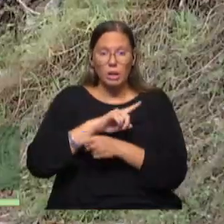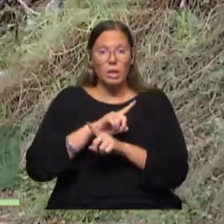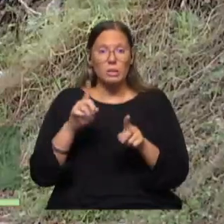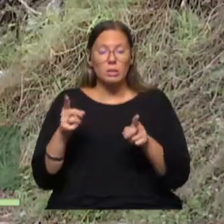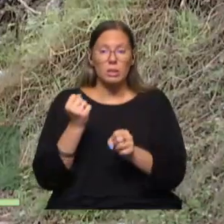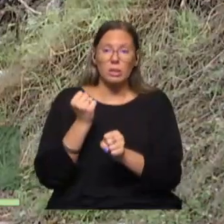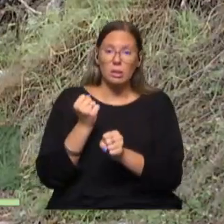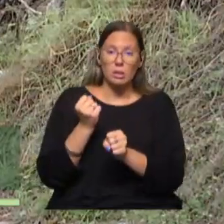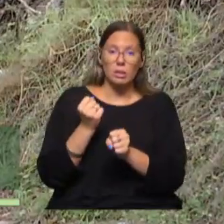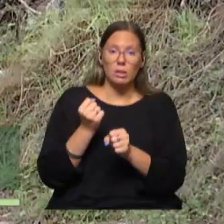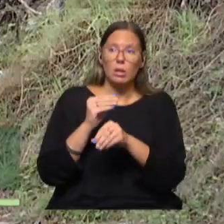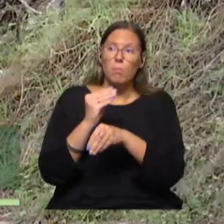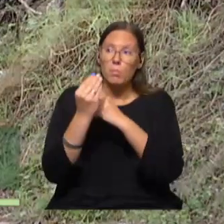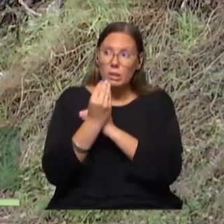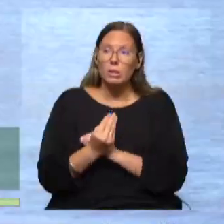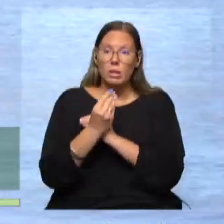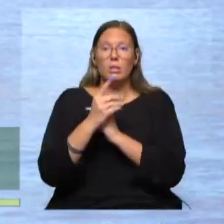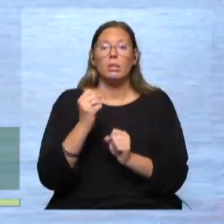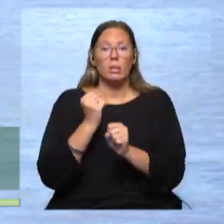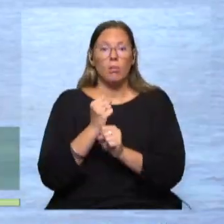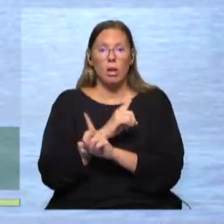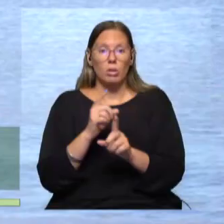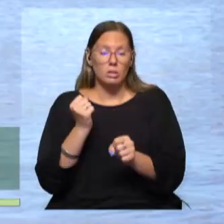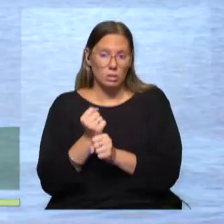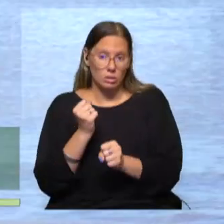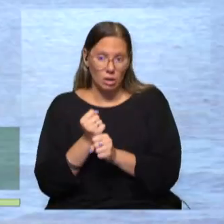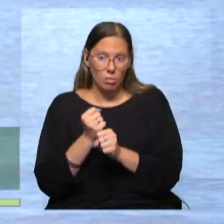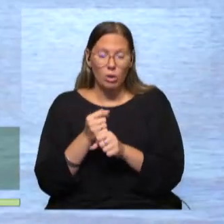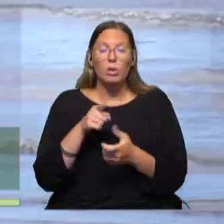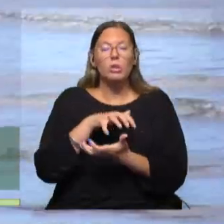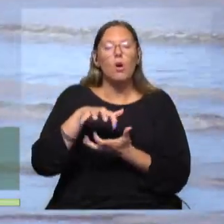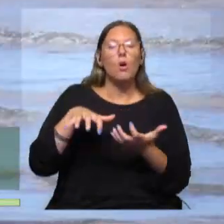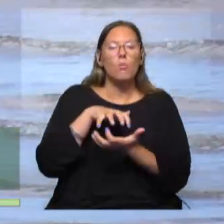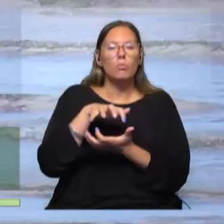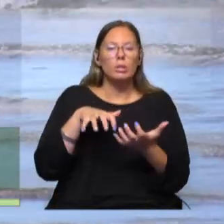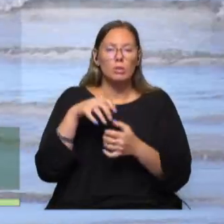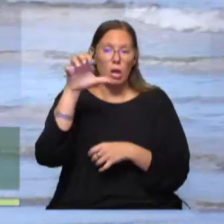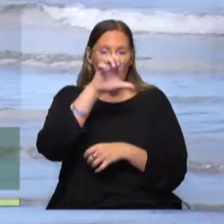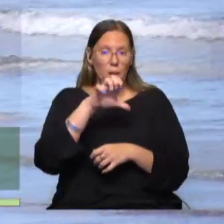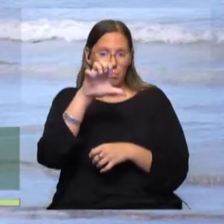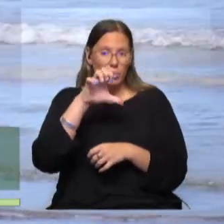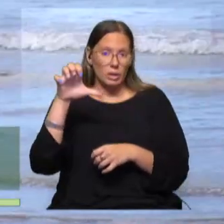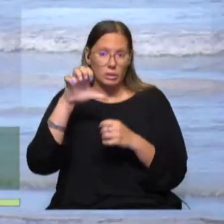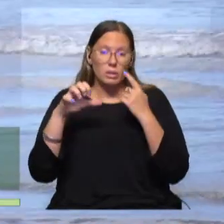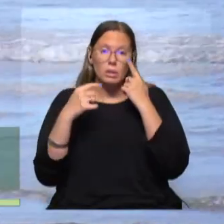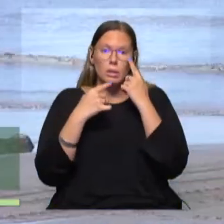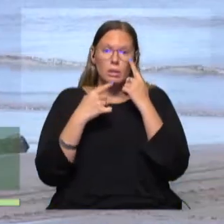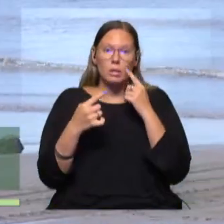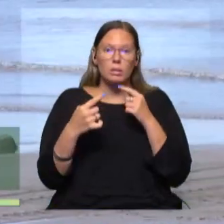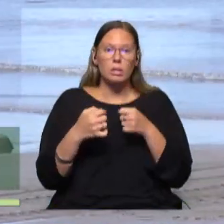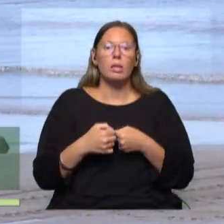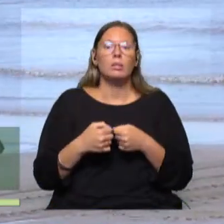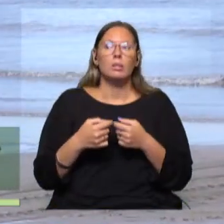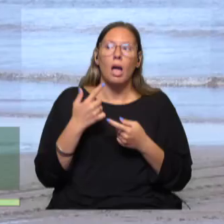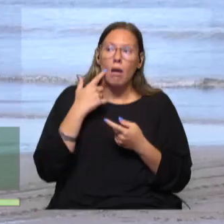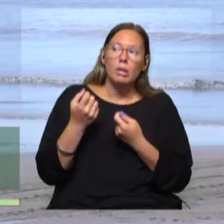montón de trabajadores sin poder realizar la tarea. ¿Entienden que este es un conflicto en realidad entre empresarios? ¿Se está especulando, se está estirando la